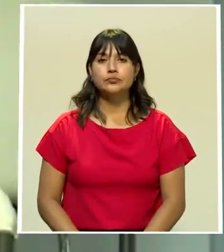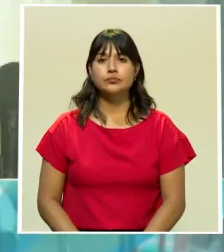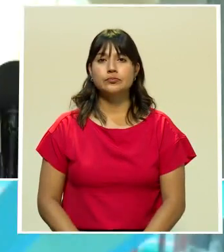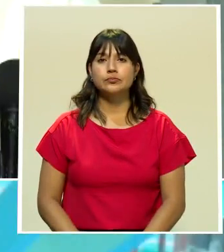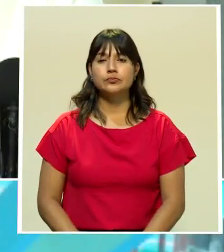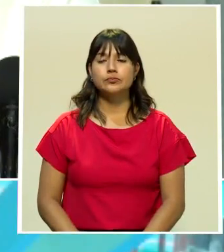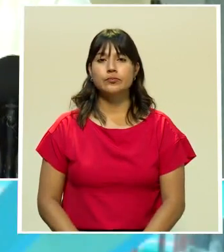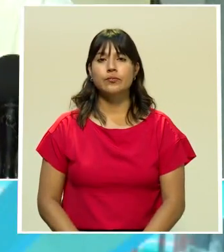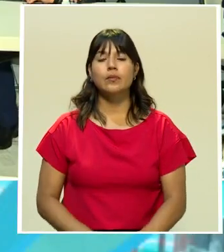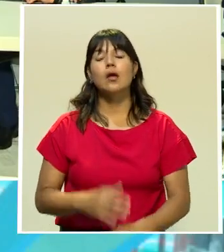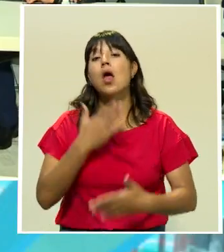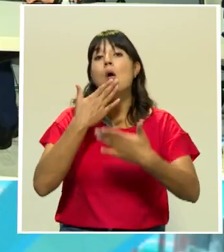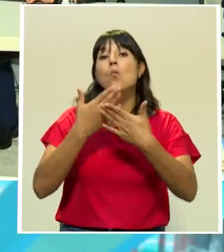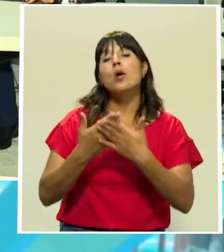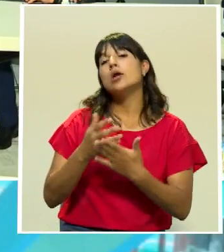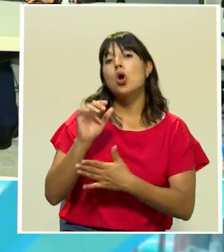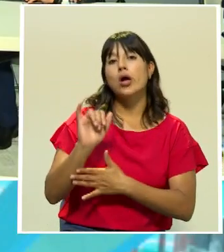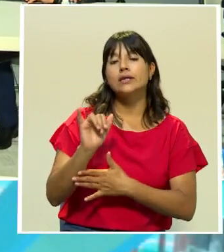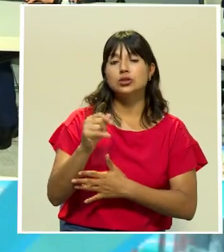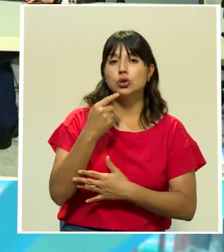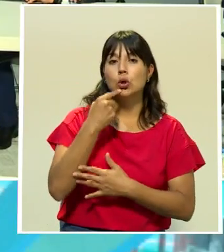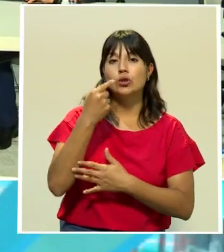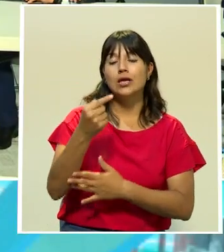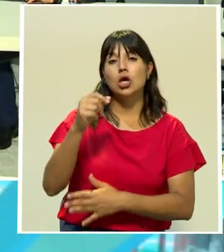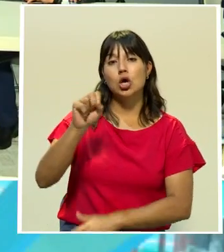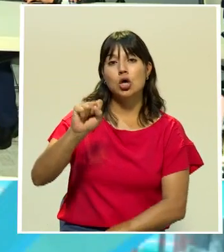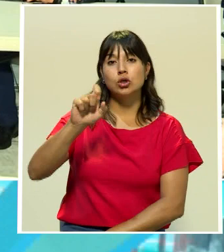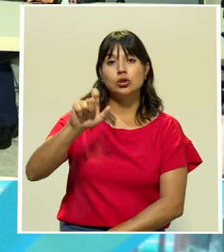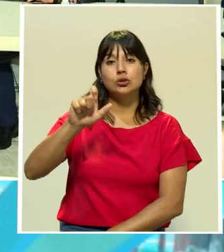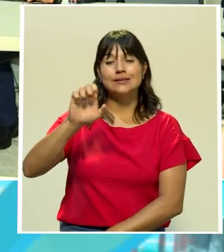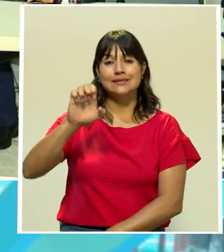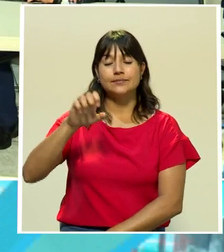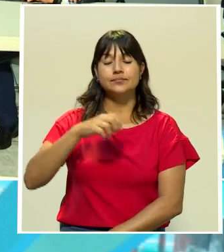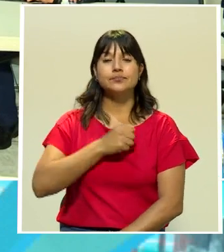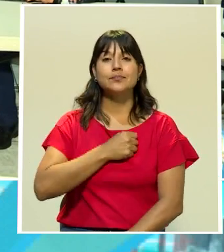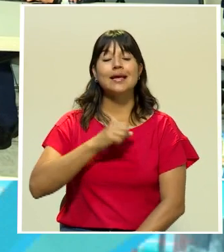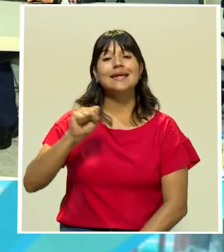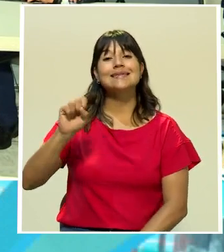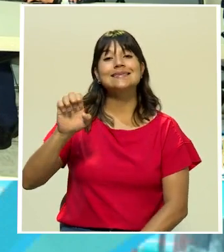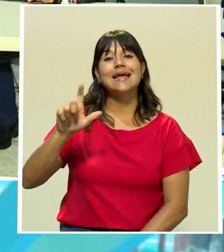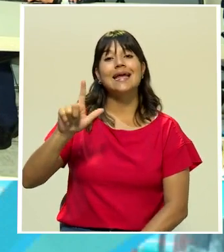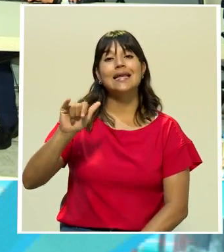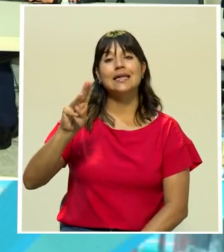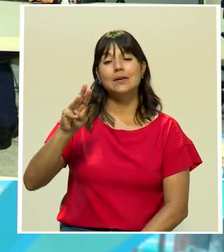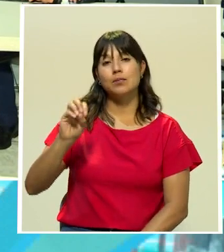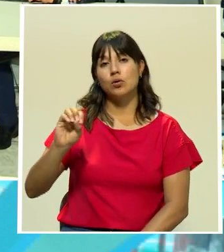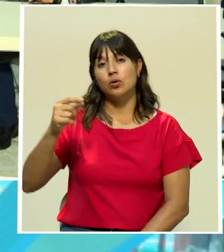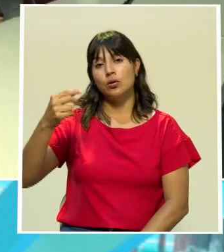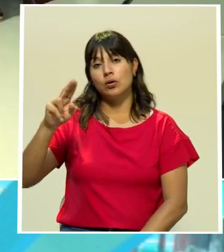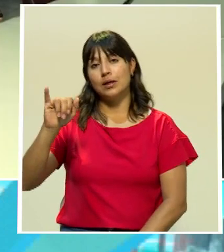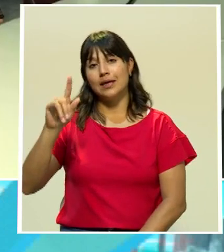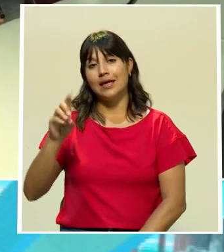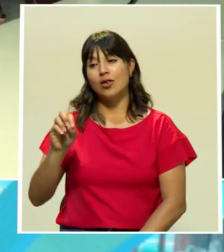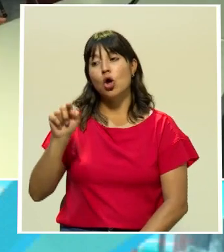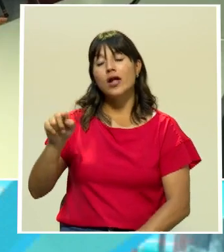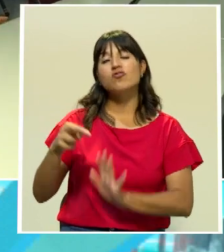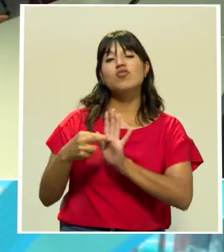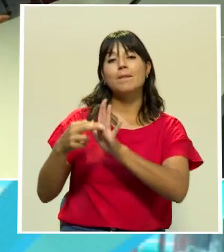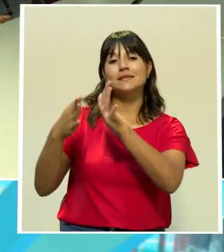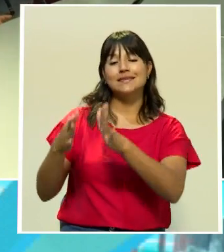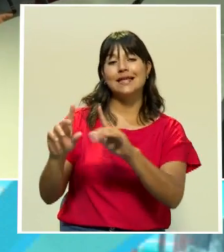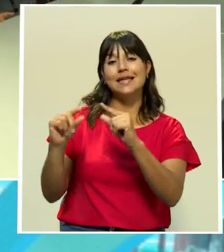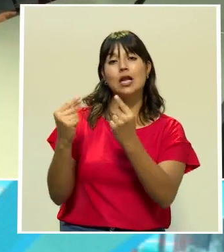Bien, parte de las declaraciones de Célimo Guido, representante del movimiento Rescate Nacional. Pero tal y como les